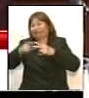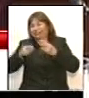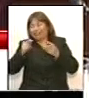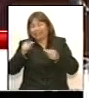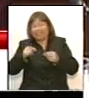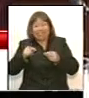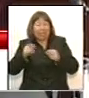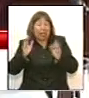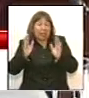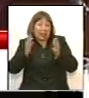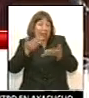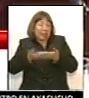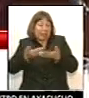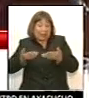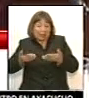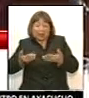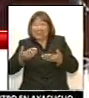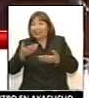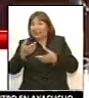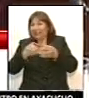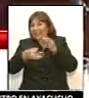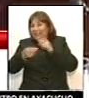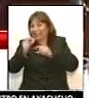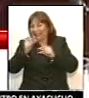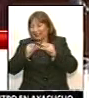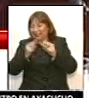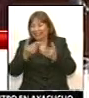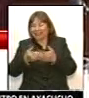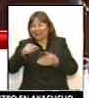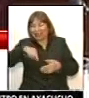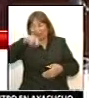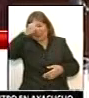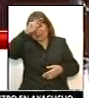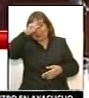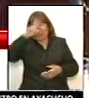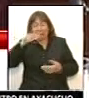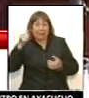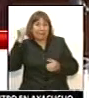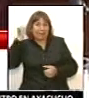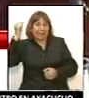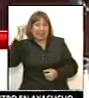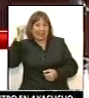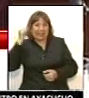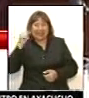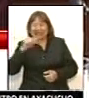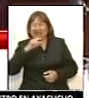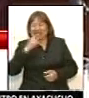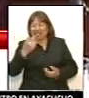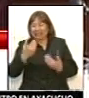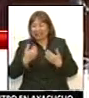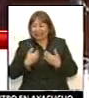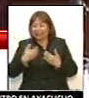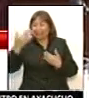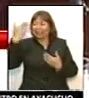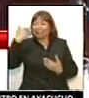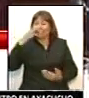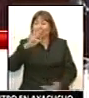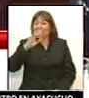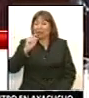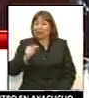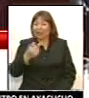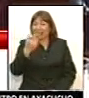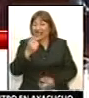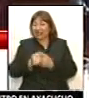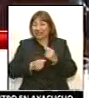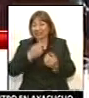de que hay unas comisiones que tratan de generar segregación en el Perú y mejores derechos dependiendo si llegaste 10.000 años, si llegaste 5.000 años o